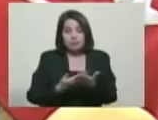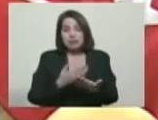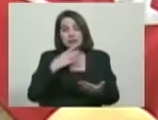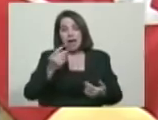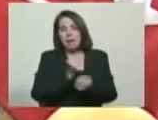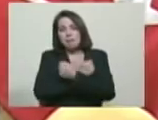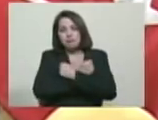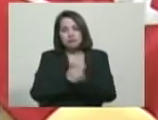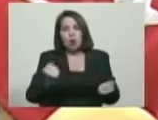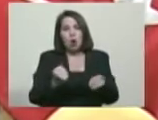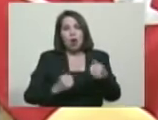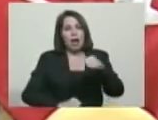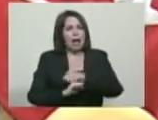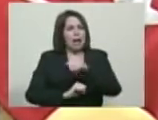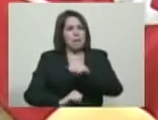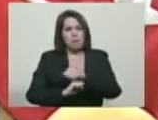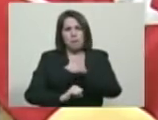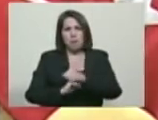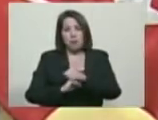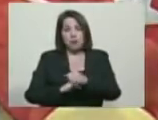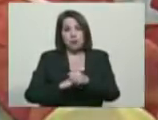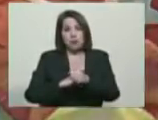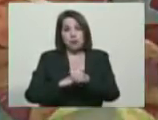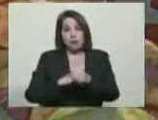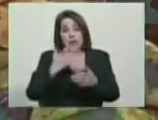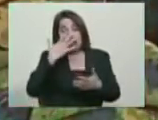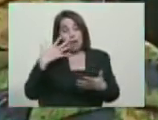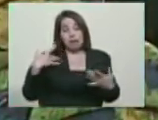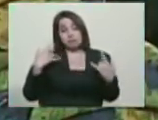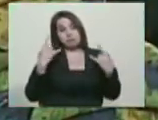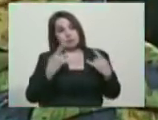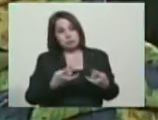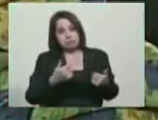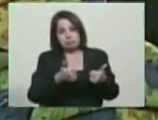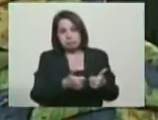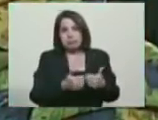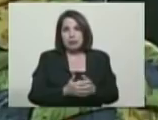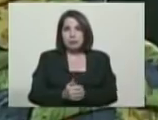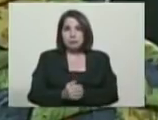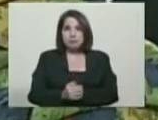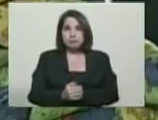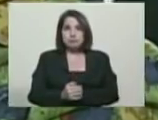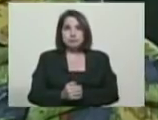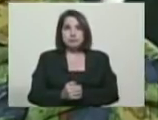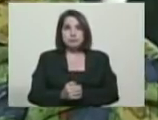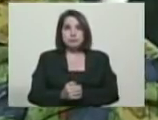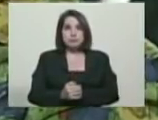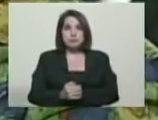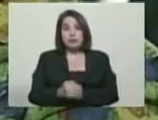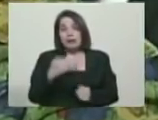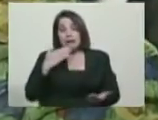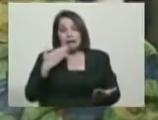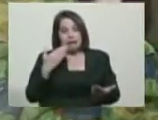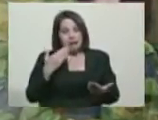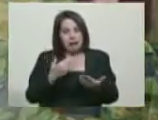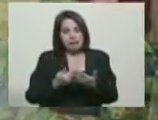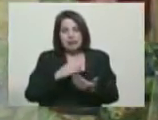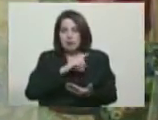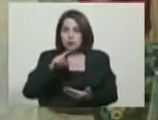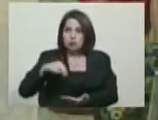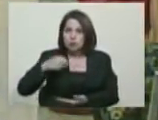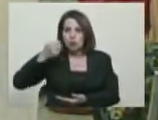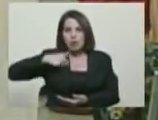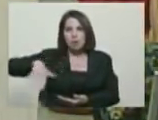amor y toda nuestra admiración. Transmítalo de mi parte y de parte del pueblo de Venezuela.